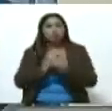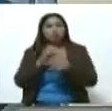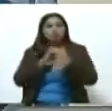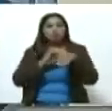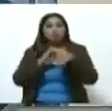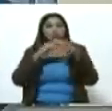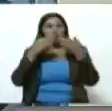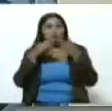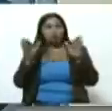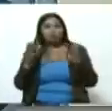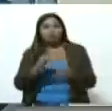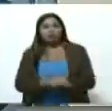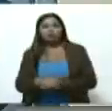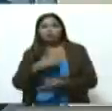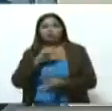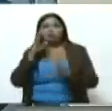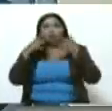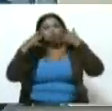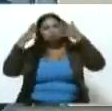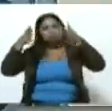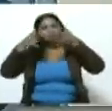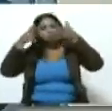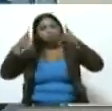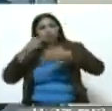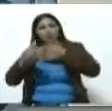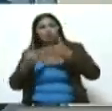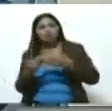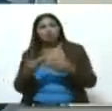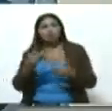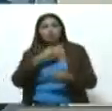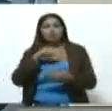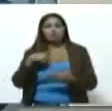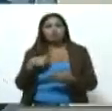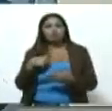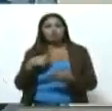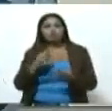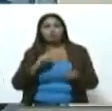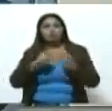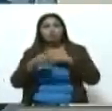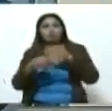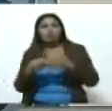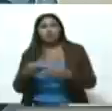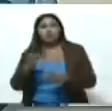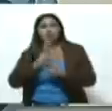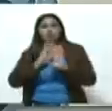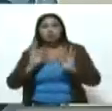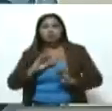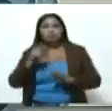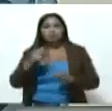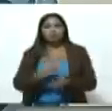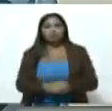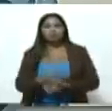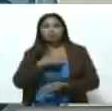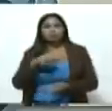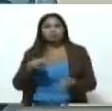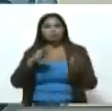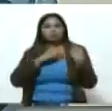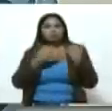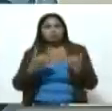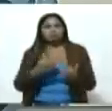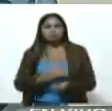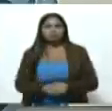para asesorarla y referirle efectivamente lo que corresponda.